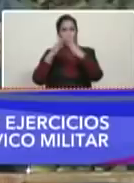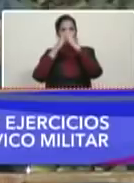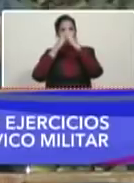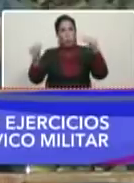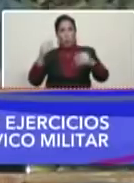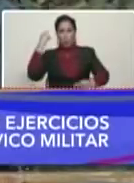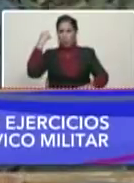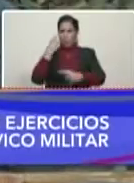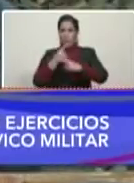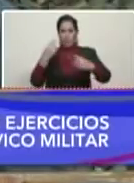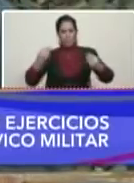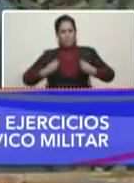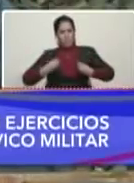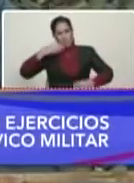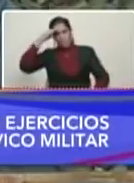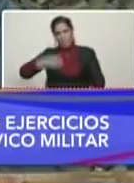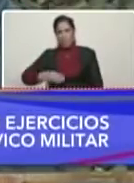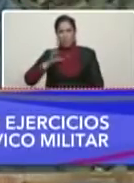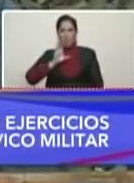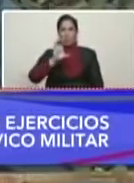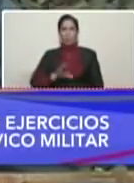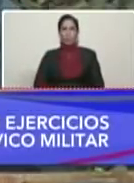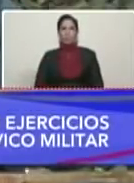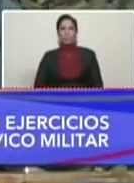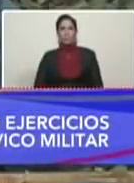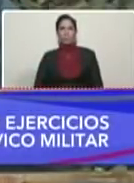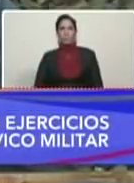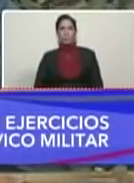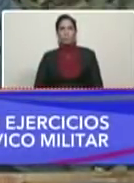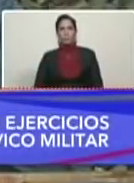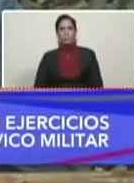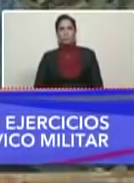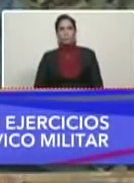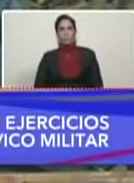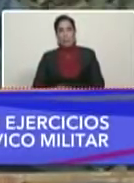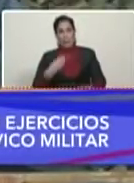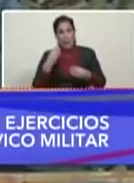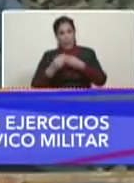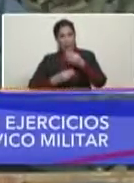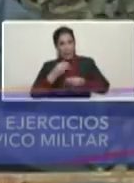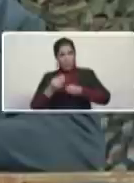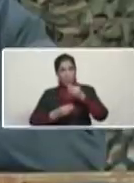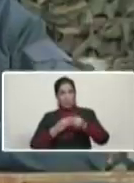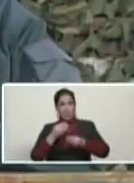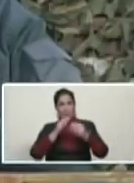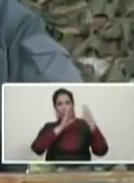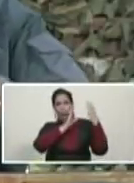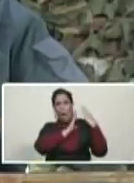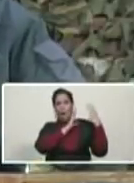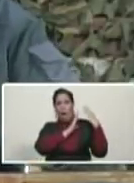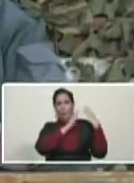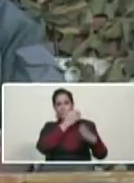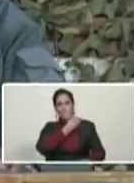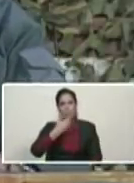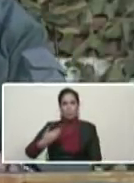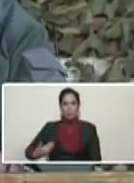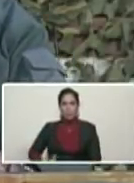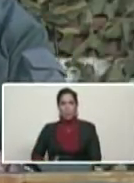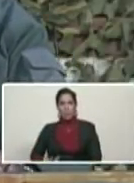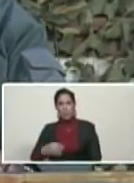que tiene que ver con la vida militar de la nación, para ejercer mi cargo como presidente de la República